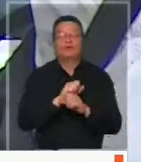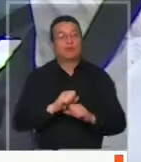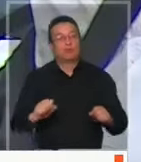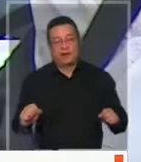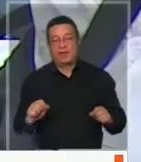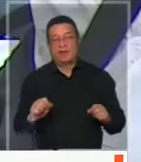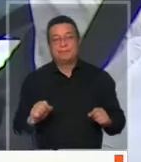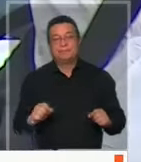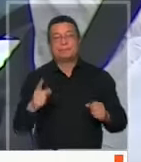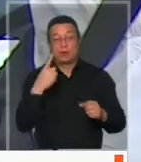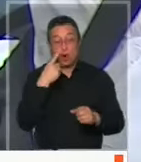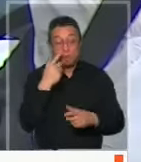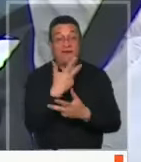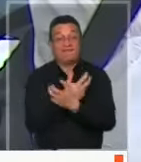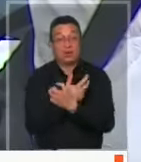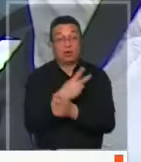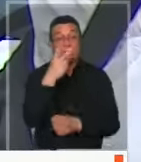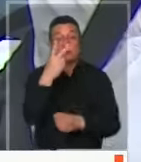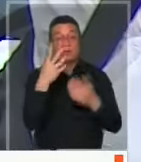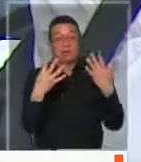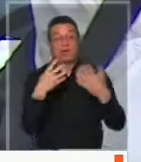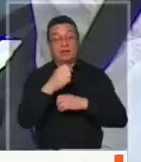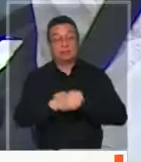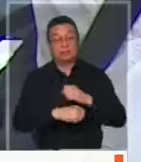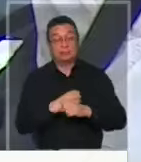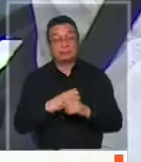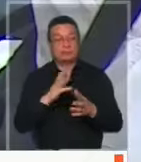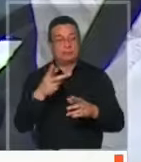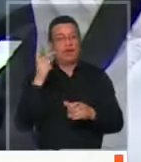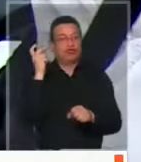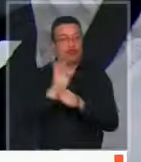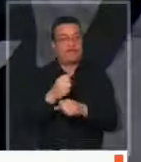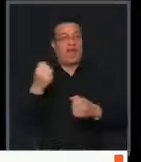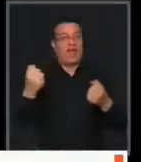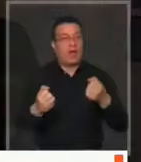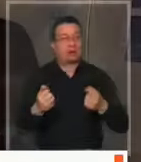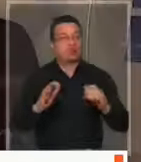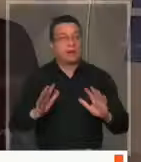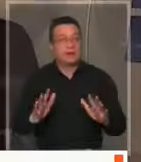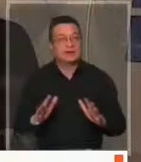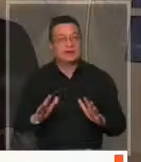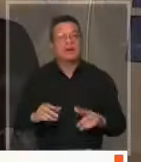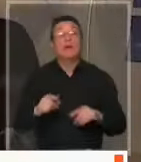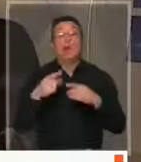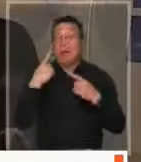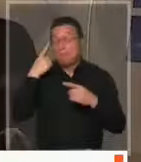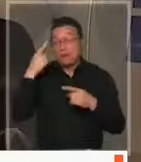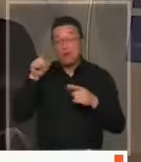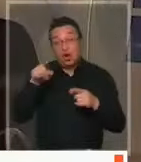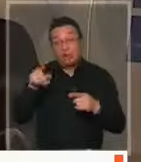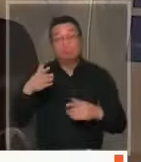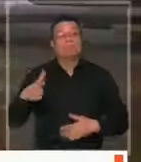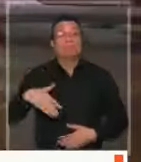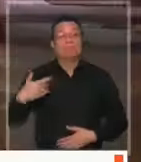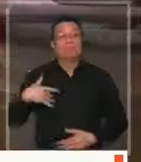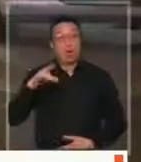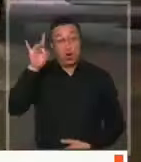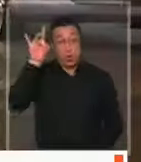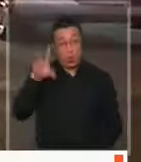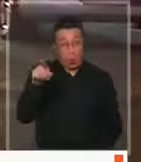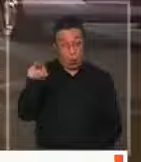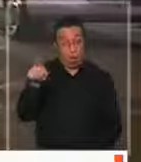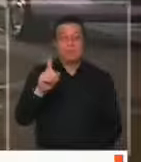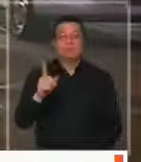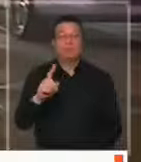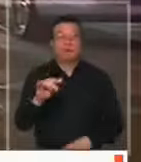disparos a este hombre venezolano de 29 años habrían sido para robarle el auto. Pero este caso, lamentablemente, no es el único que afectó